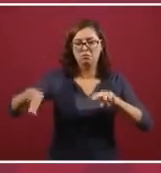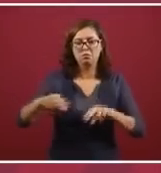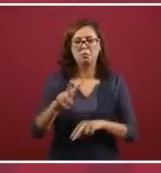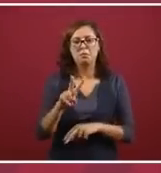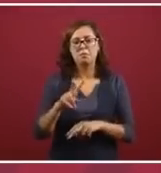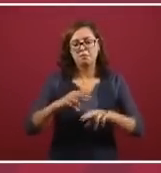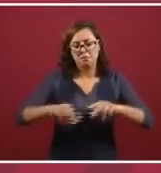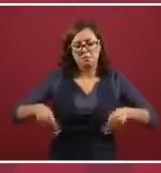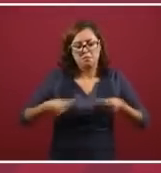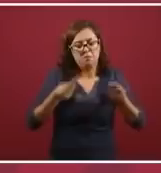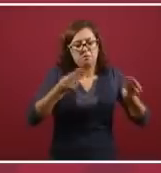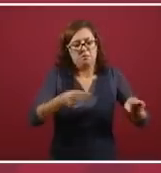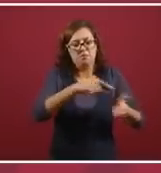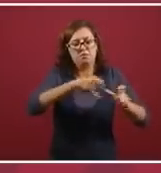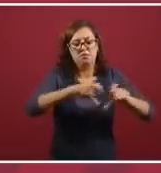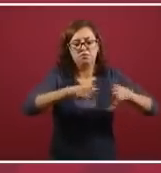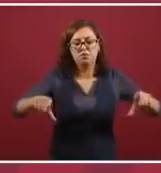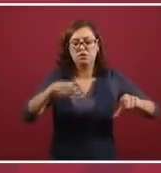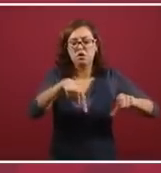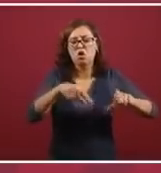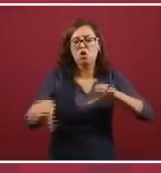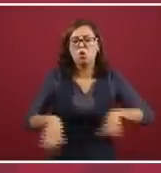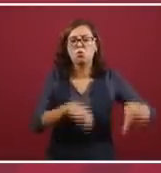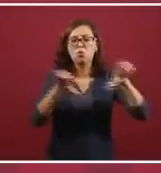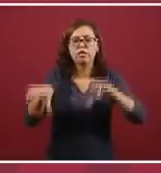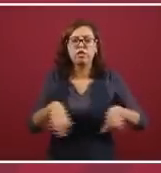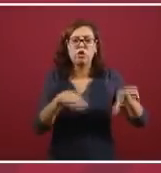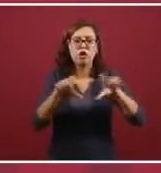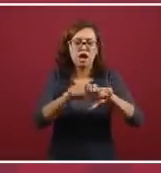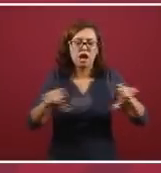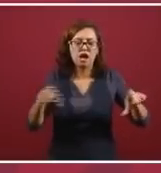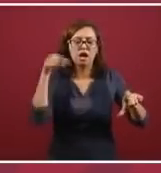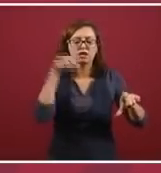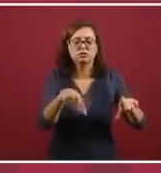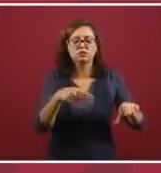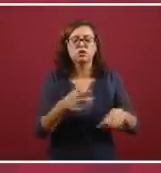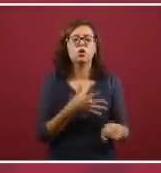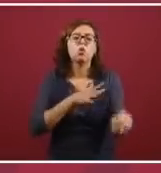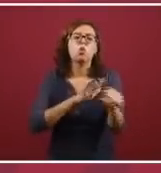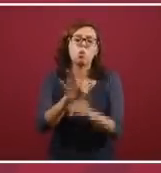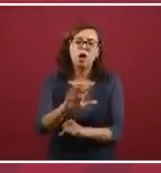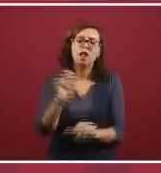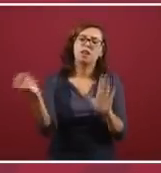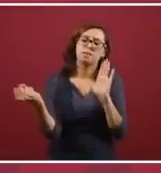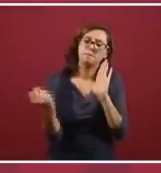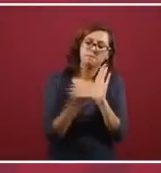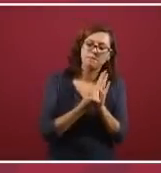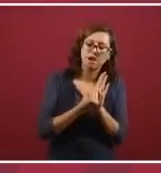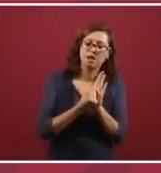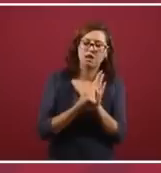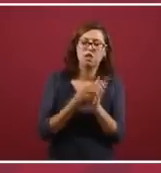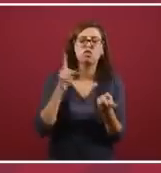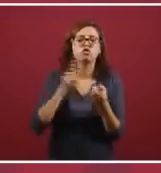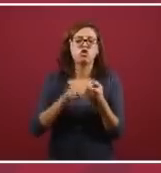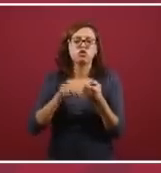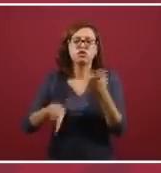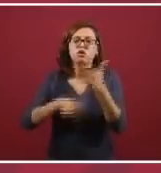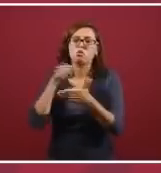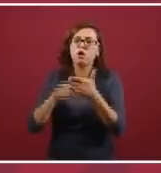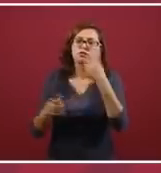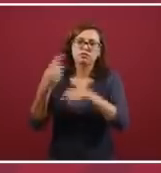computadora. Casi hasta les dicen de qué marca y en qué